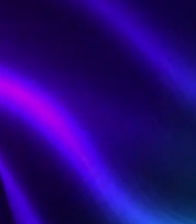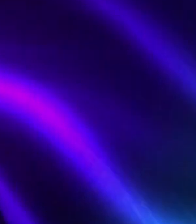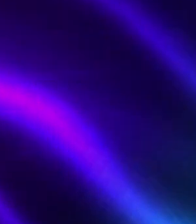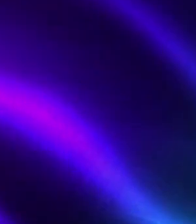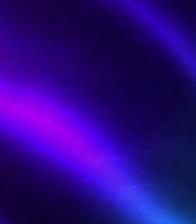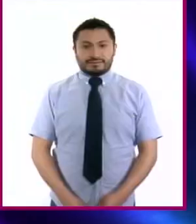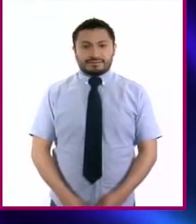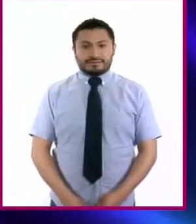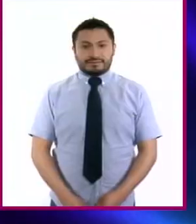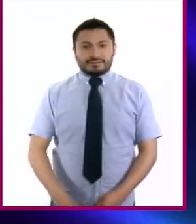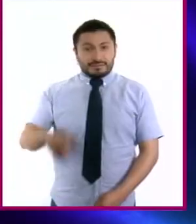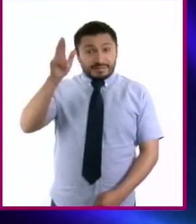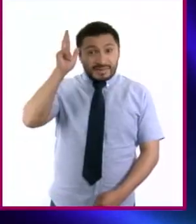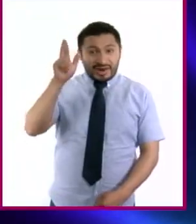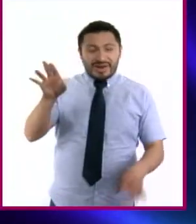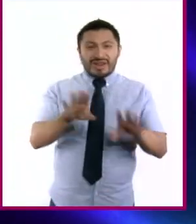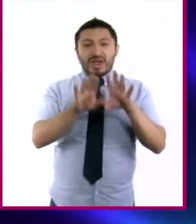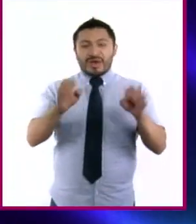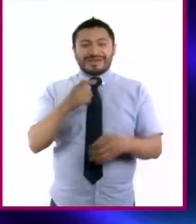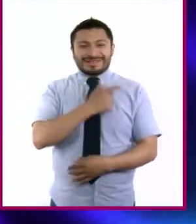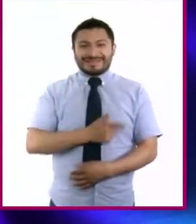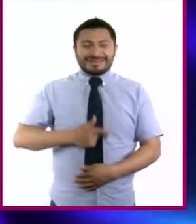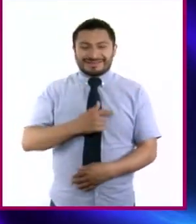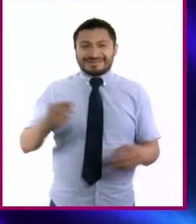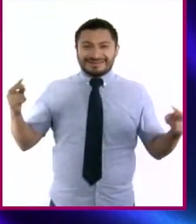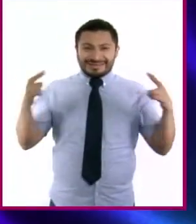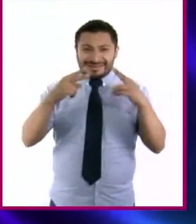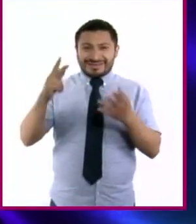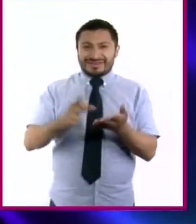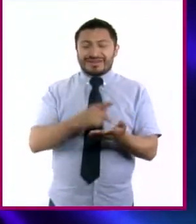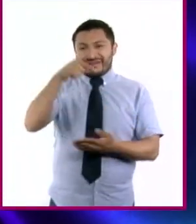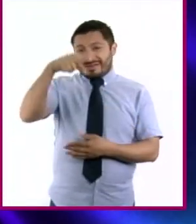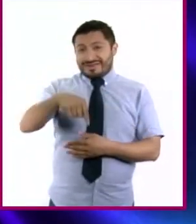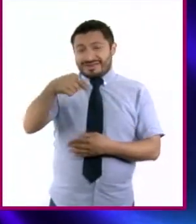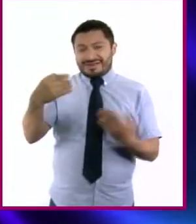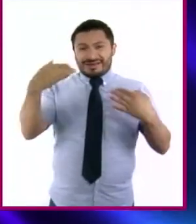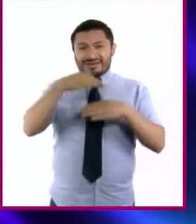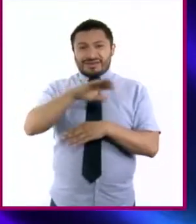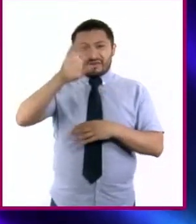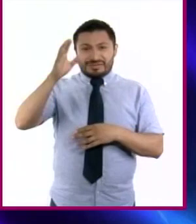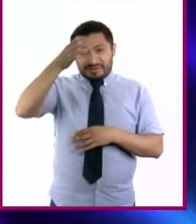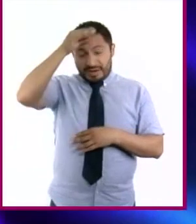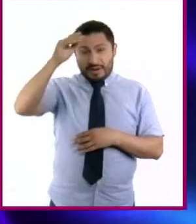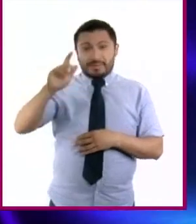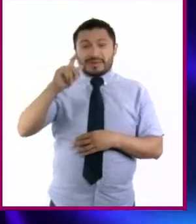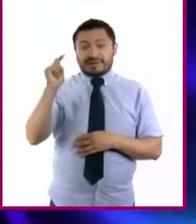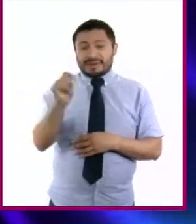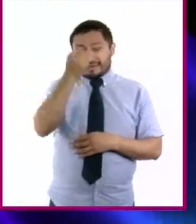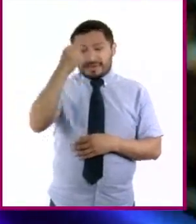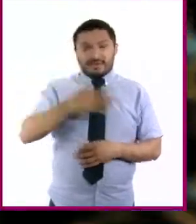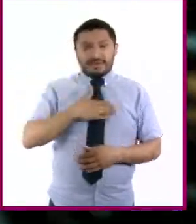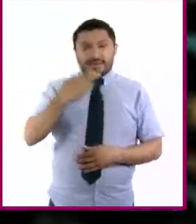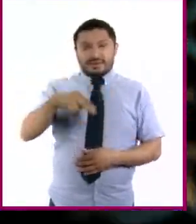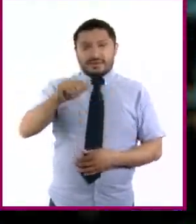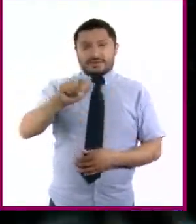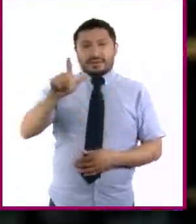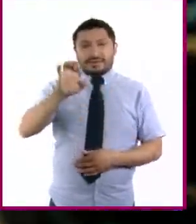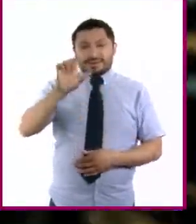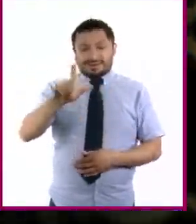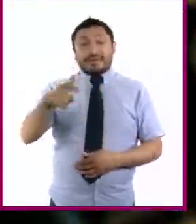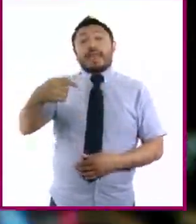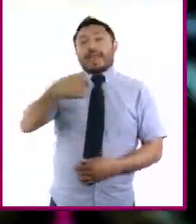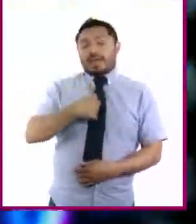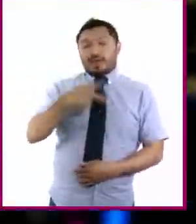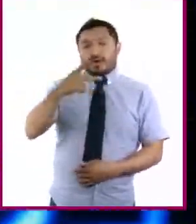Hola, hola, ¿cómo están? Qué gusto tenerlos de nuevo aquí en otro programa de Cultura Digital. Yo soy Axel Mendoza. Y yo soy Pepe